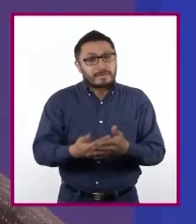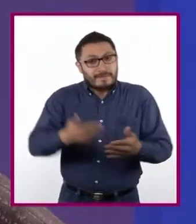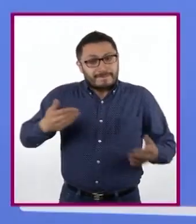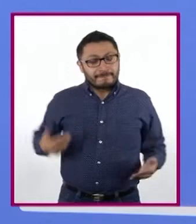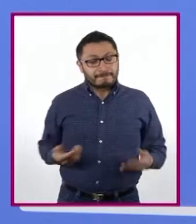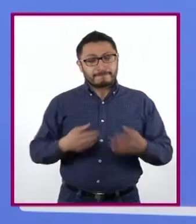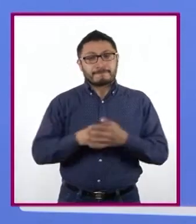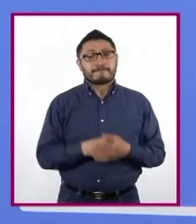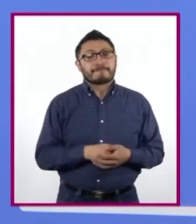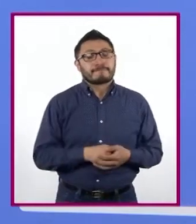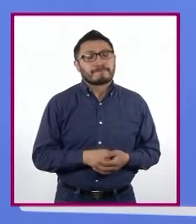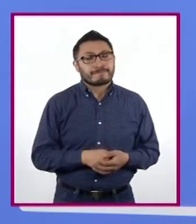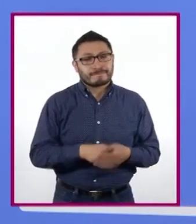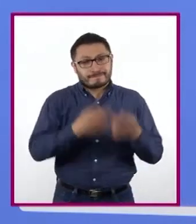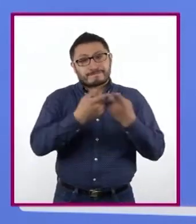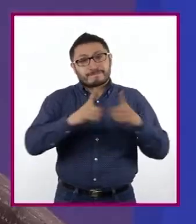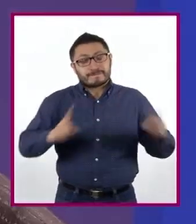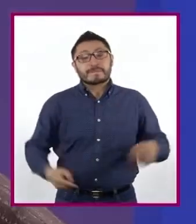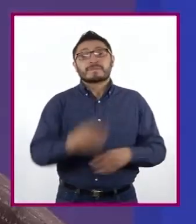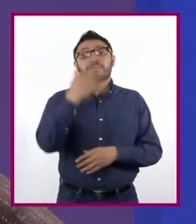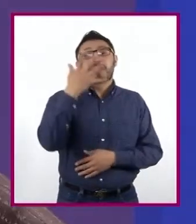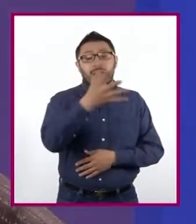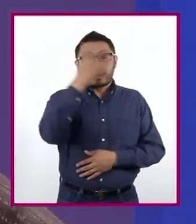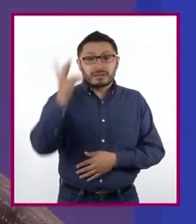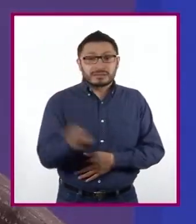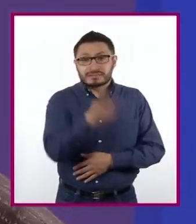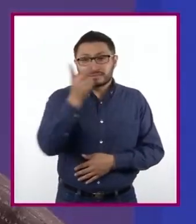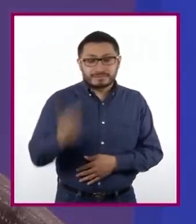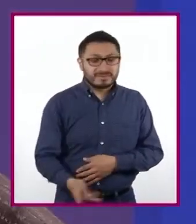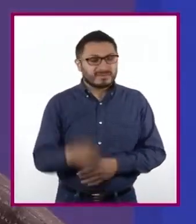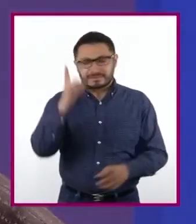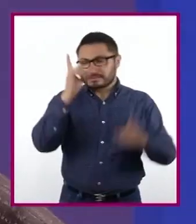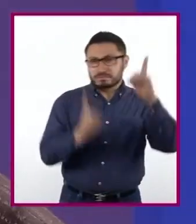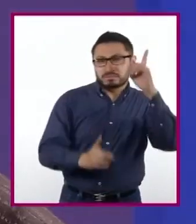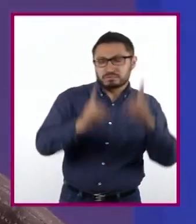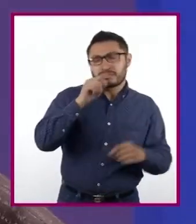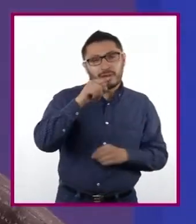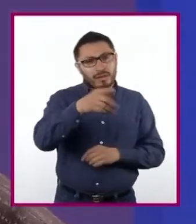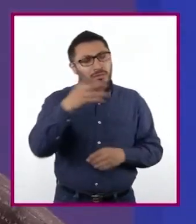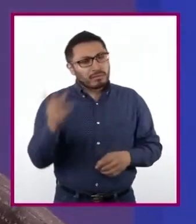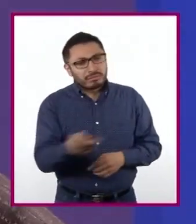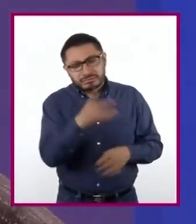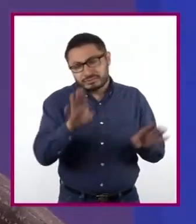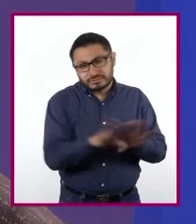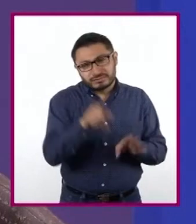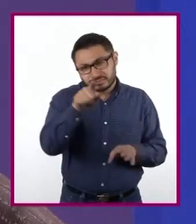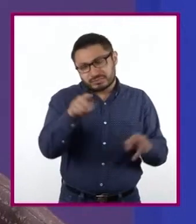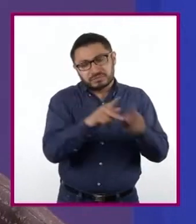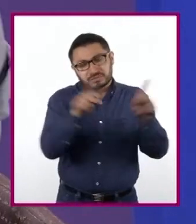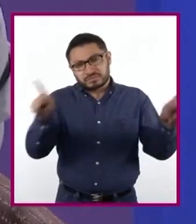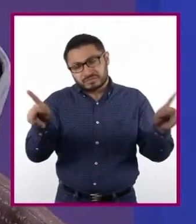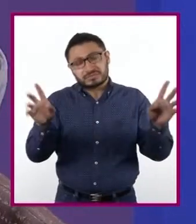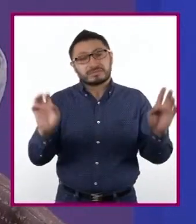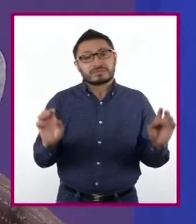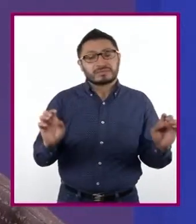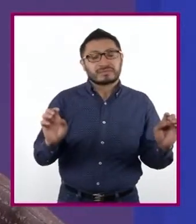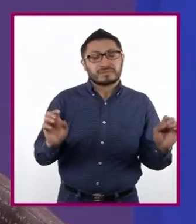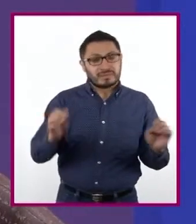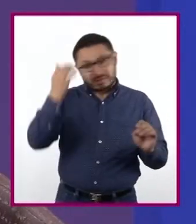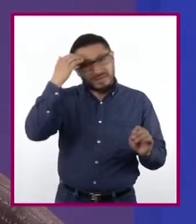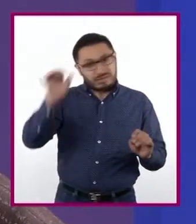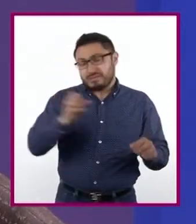al menos, desarrolla 5 preguntas, dudas que tú harías como público que desconoce la